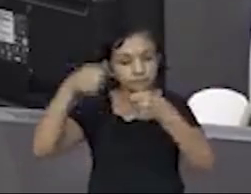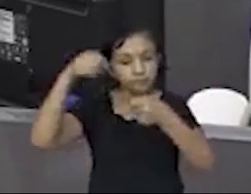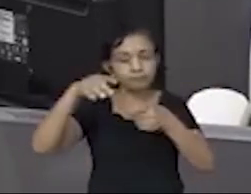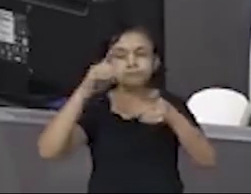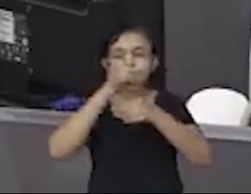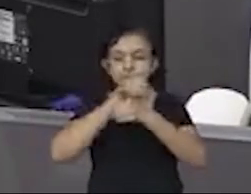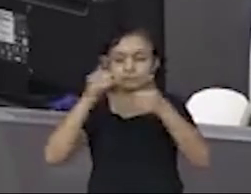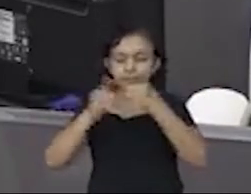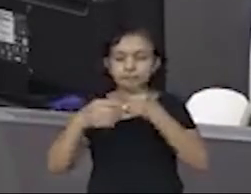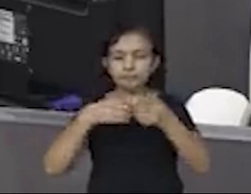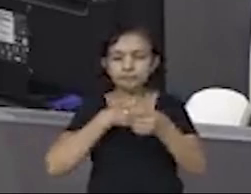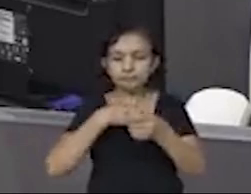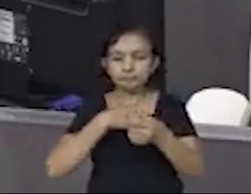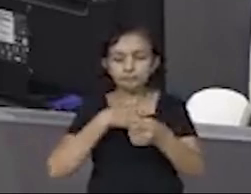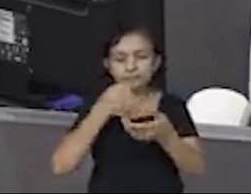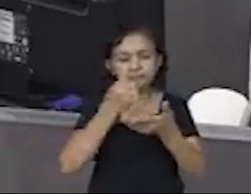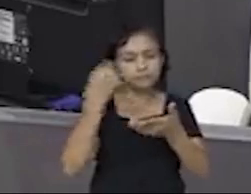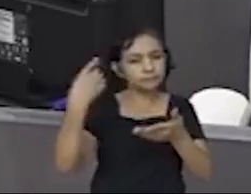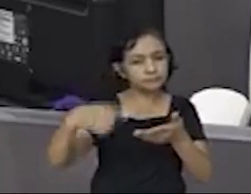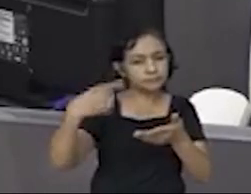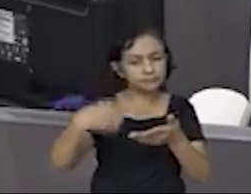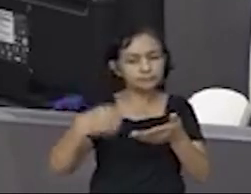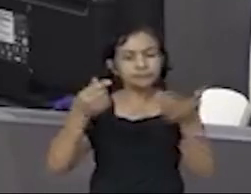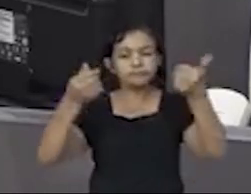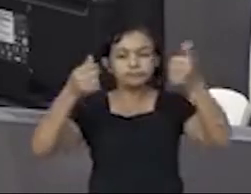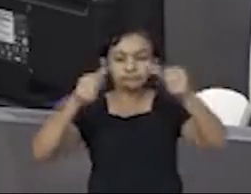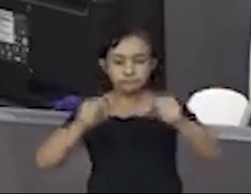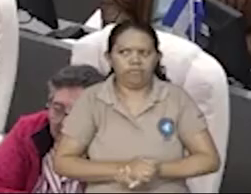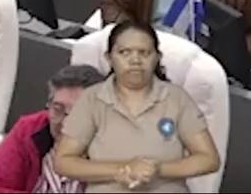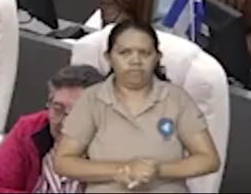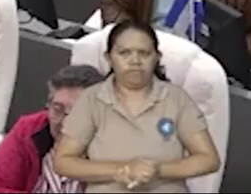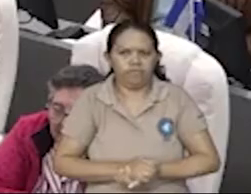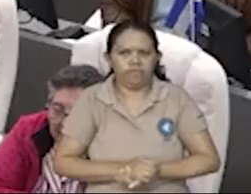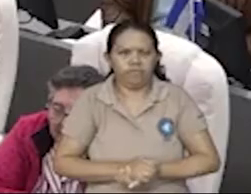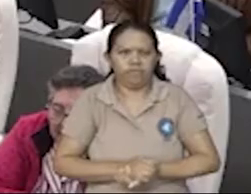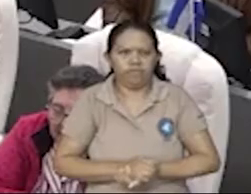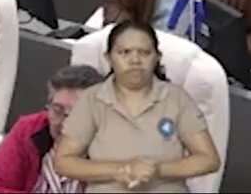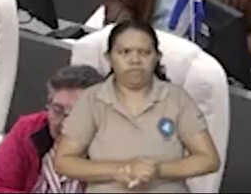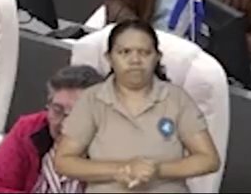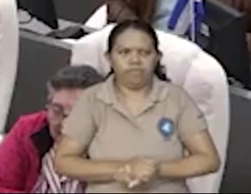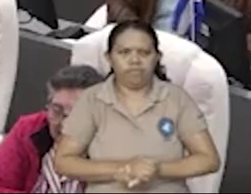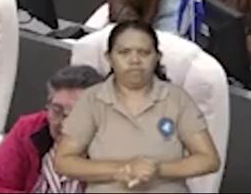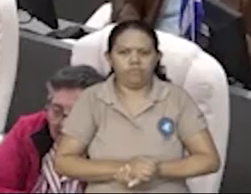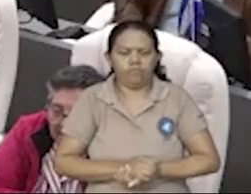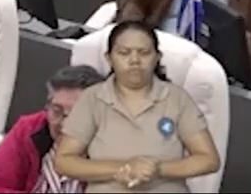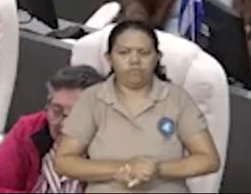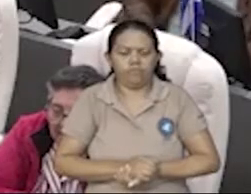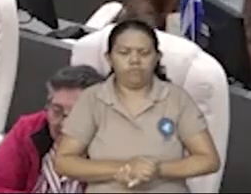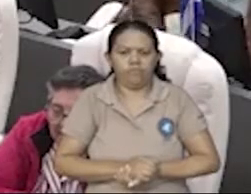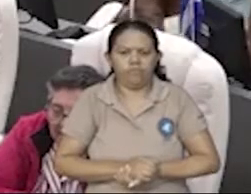sus obligaciones y gocen de sus derechos conforme la ley noticias 12 darl